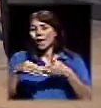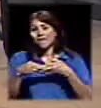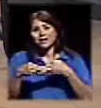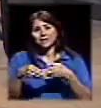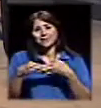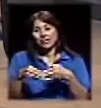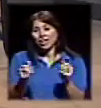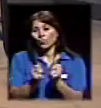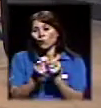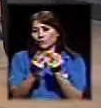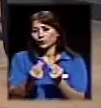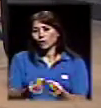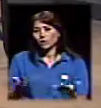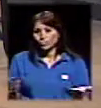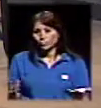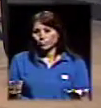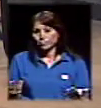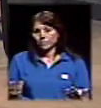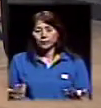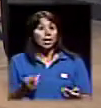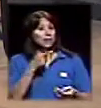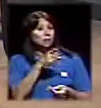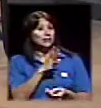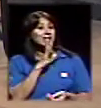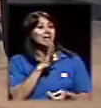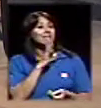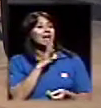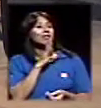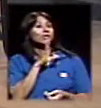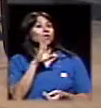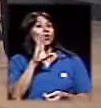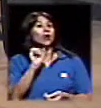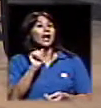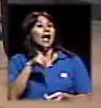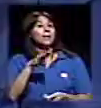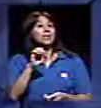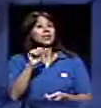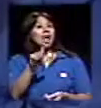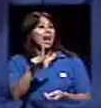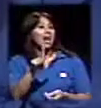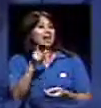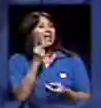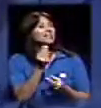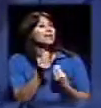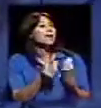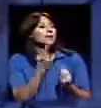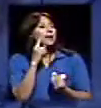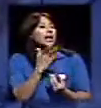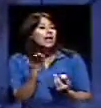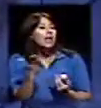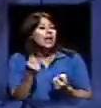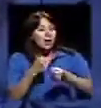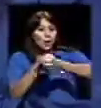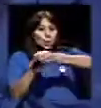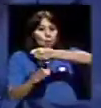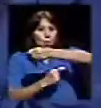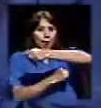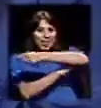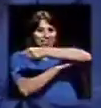el presupuesto. Por cierto, capital quiere decir reparar el puente que se está cayendo, reconstruir el que se cayó,